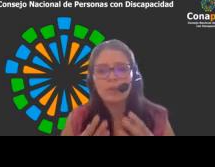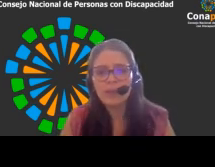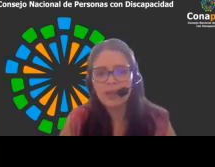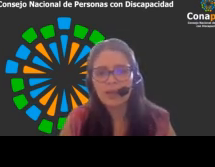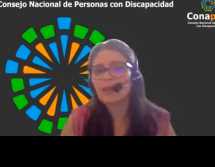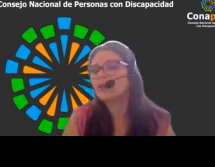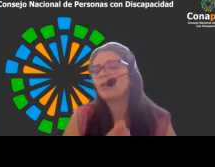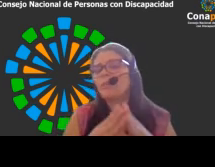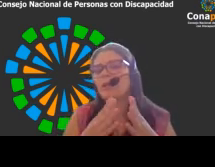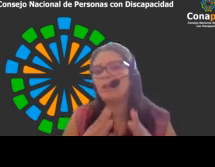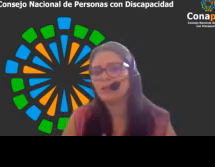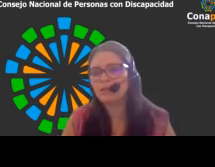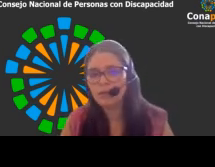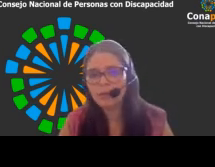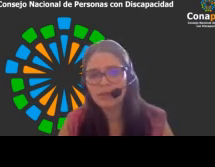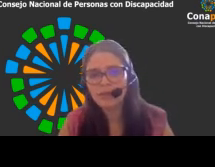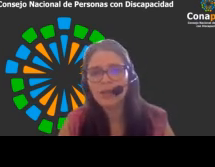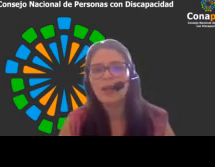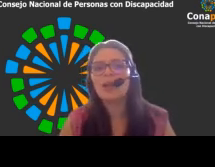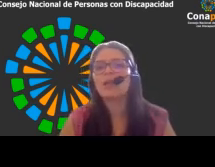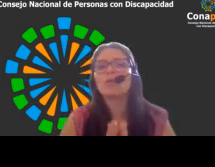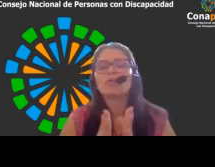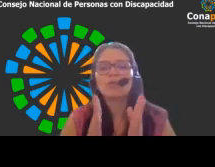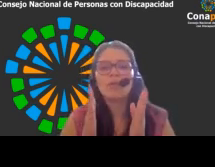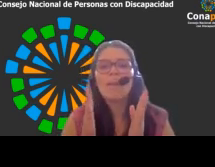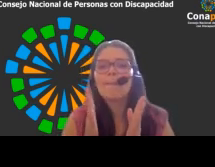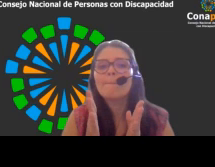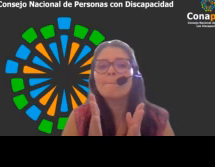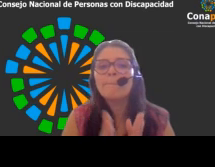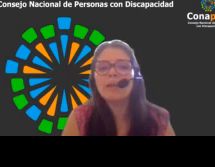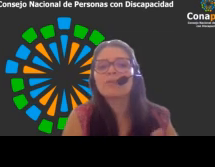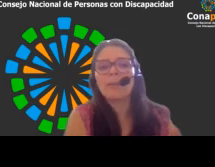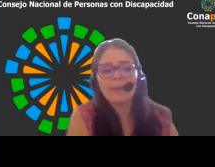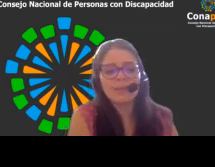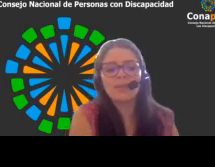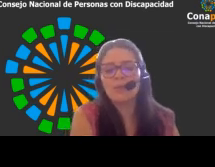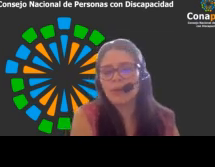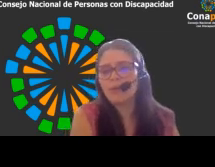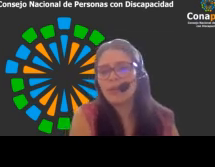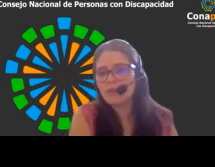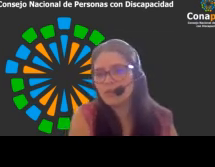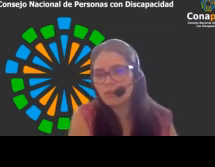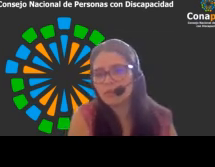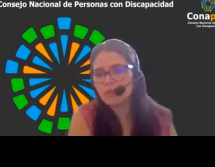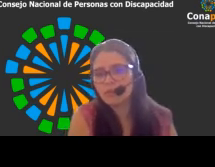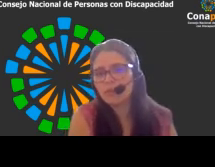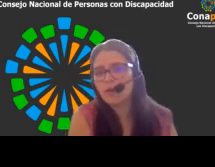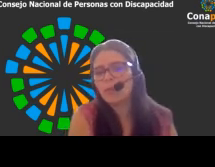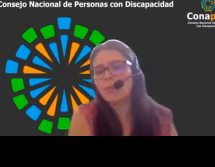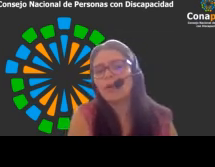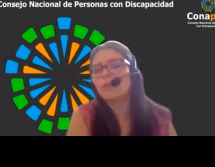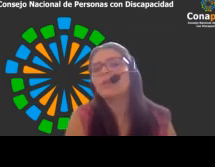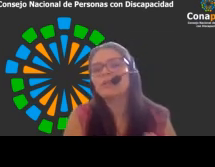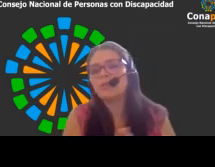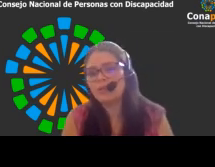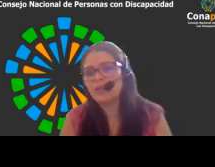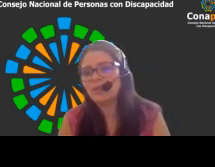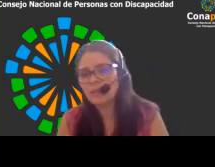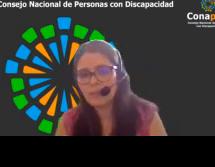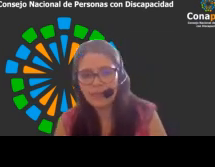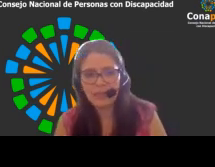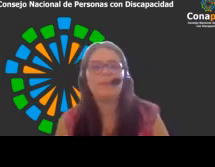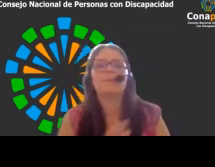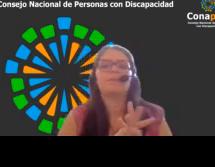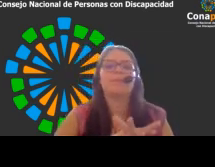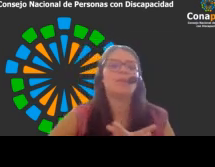pensar en la autonomía en la toma de decisiones que no son menos capaces de tomar una decisión por alguna